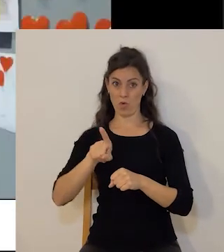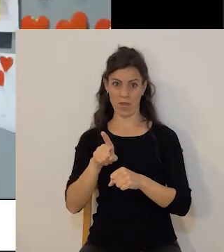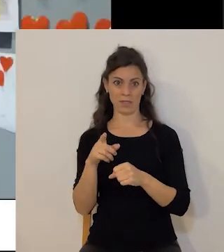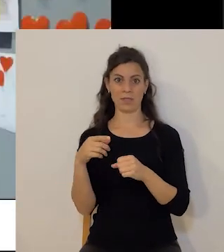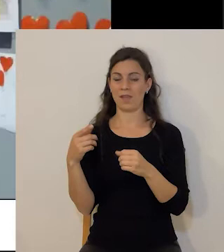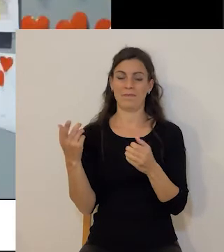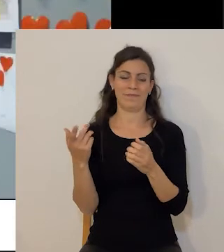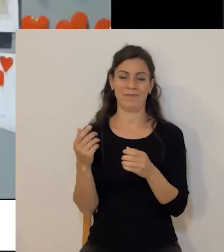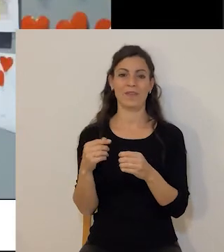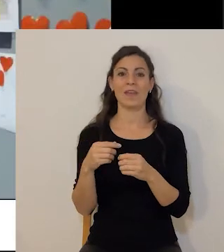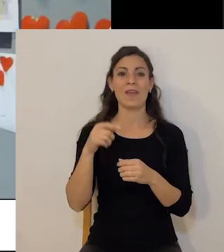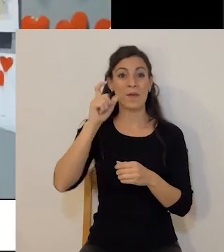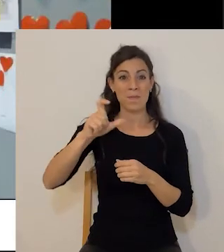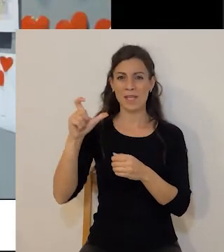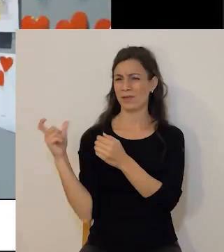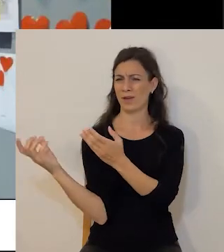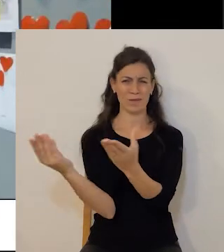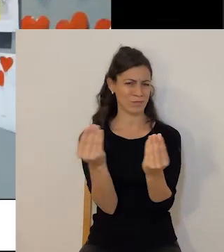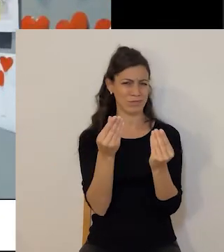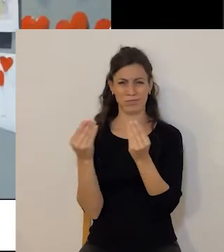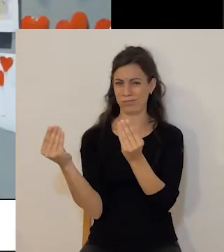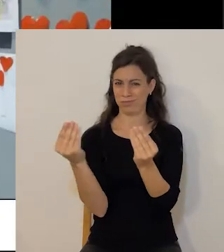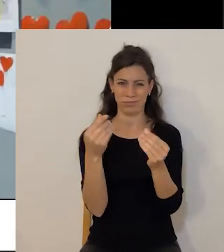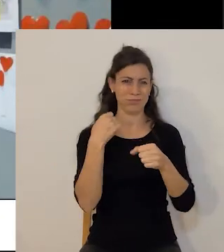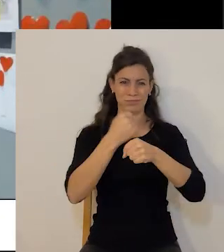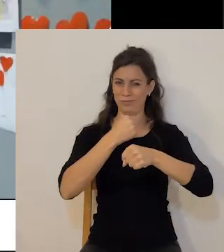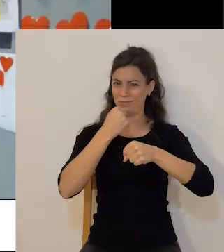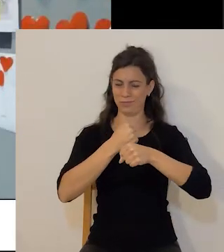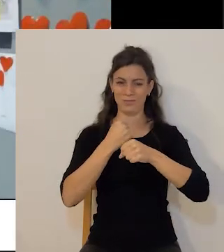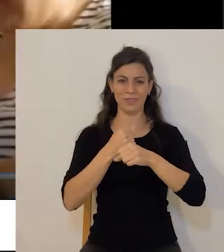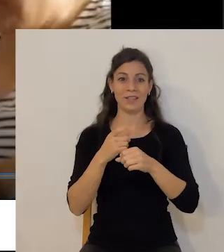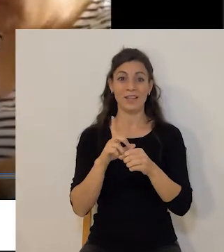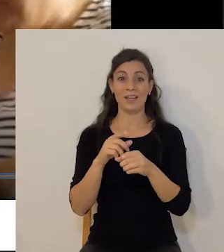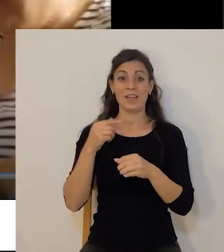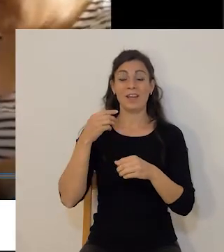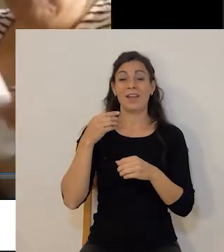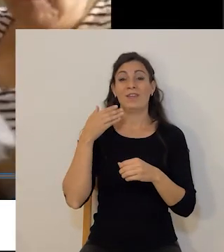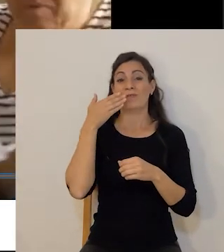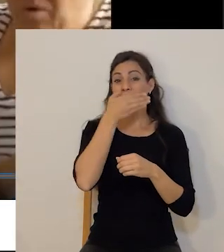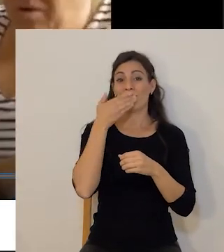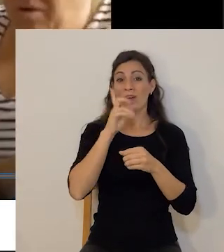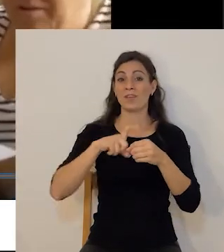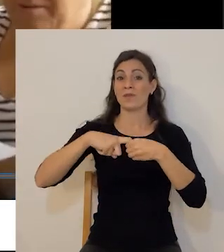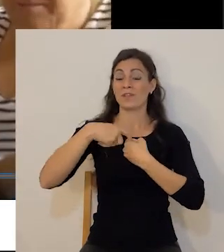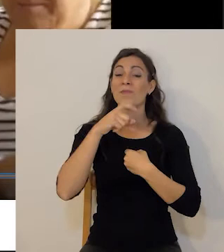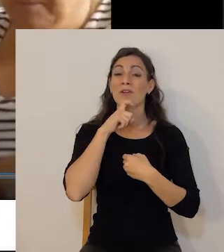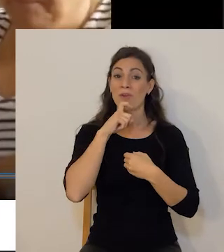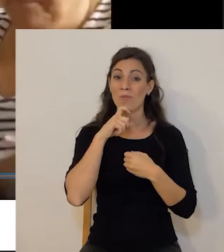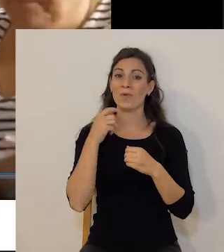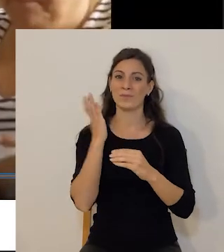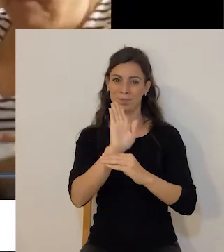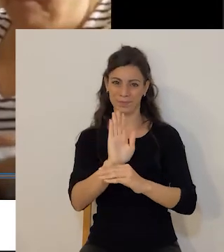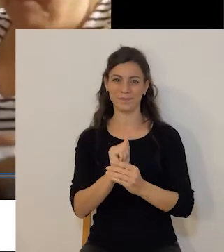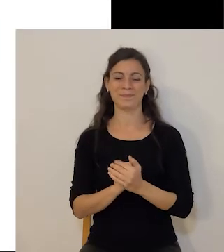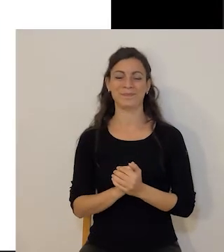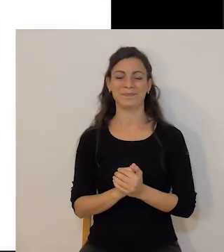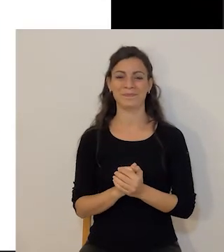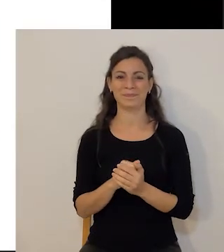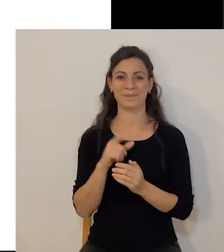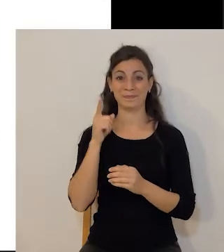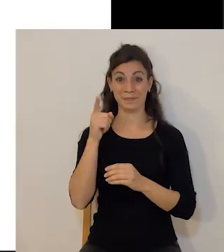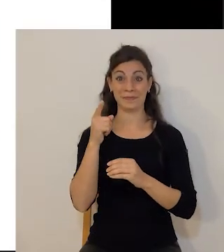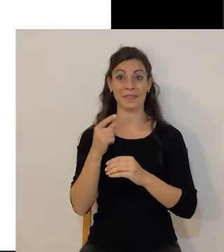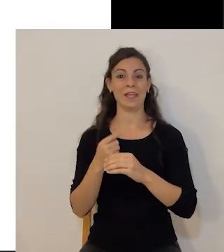de muchísima gente de cómo participar en un centro educativo. Voy a dejar